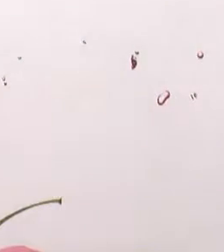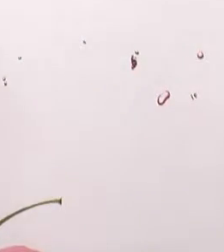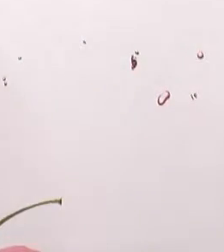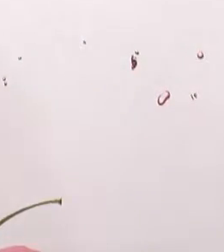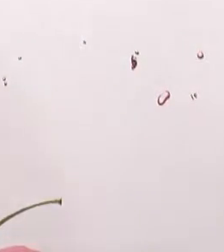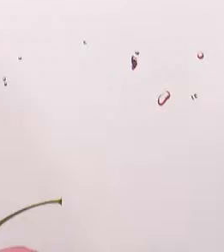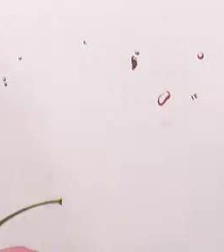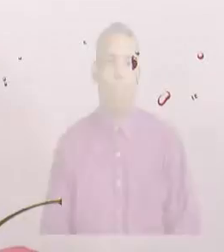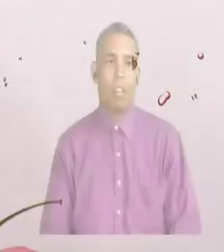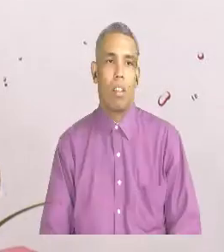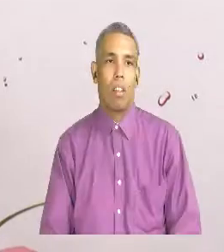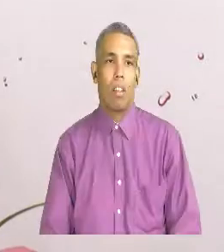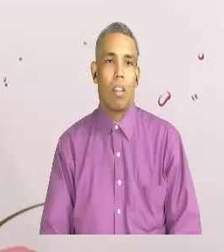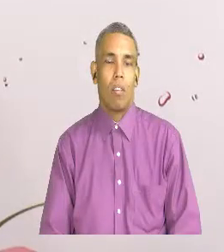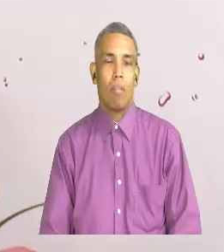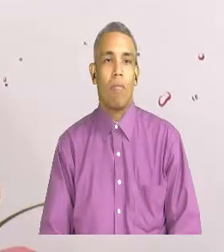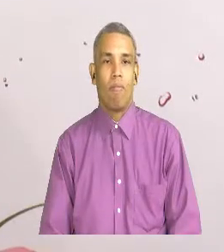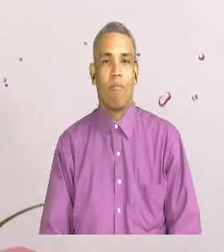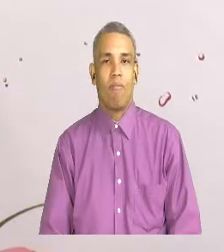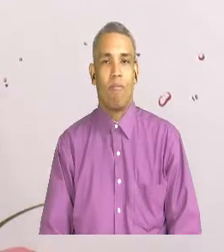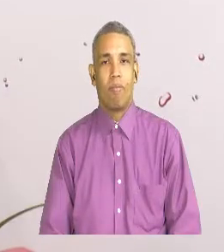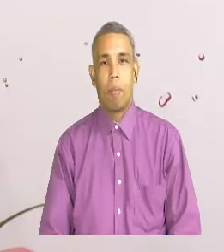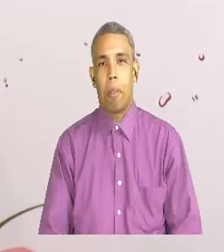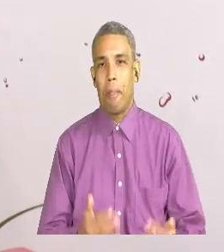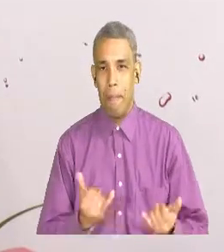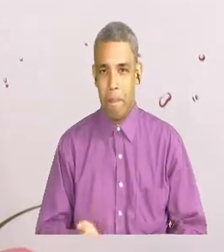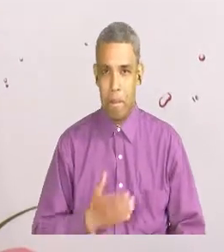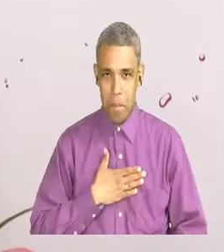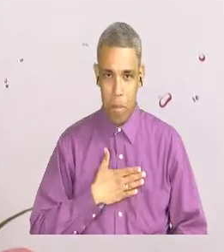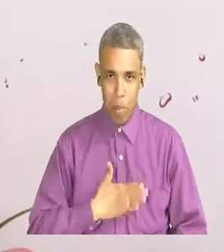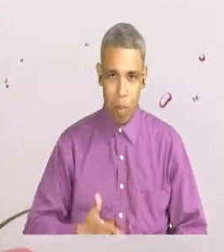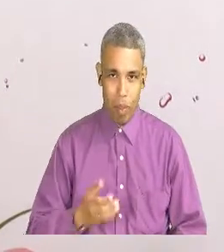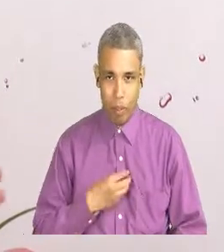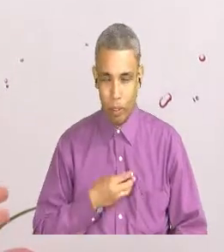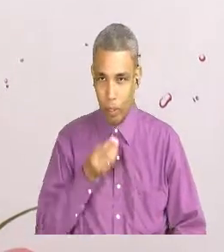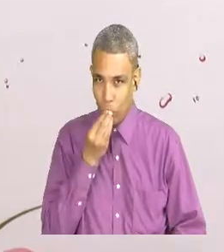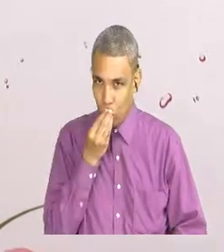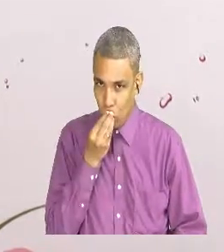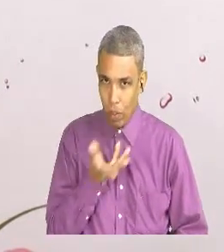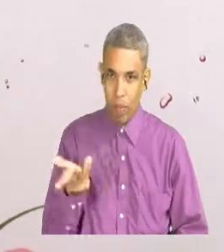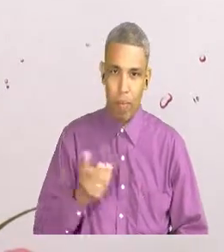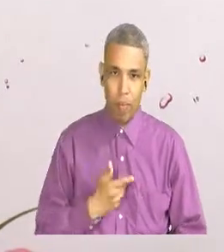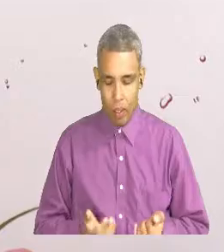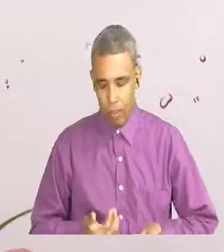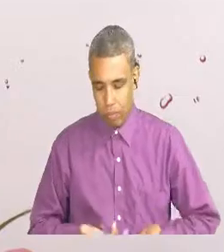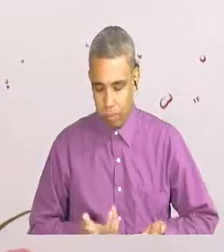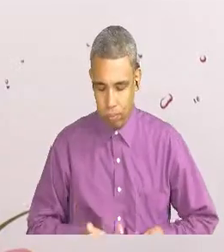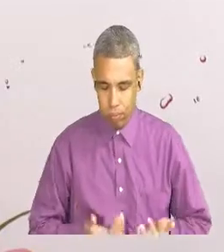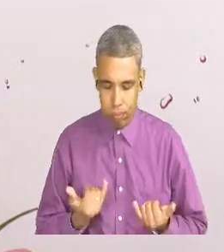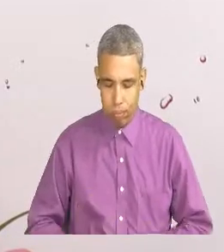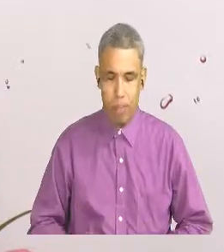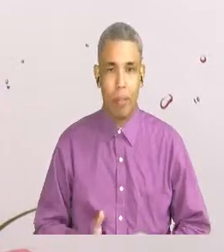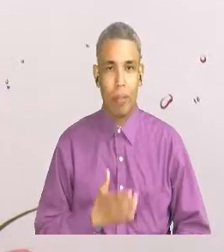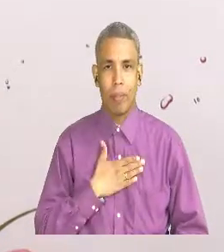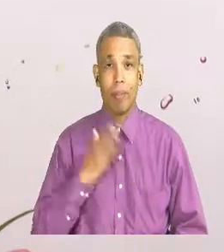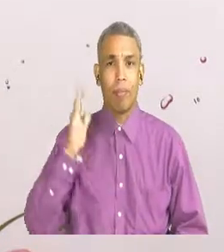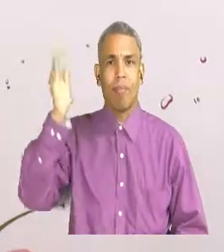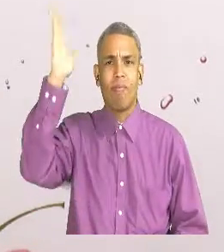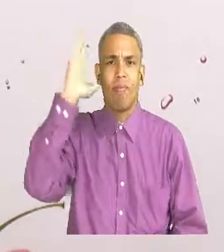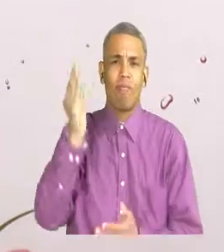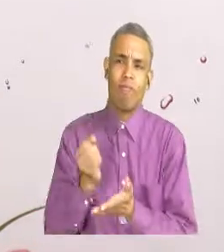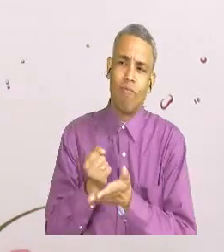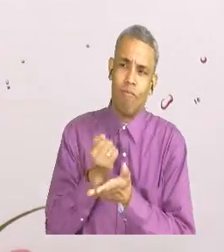a pedir de boca, queridos televidentes. Y me encanta saludarles una vez más, caramba, porque bueno, siempre se los digo, amanecemos bajo la bendición de Papito Dios y es grato